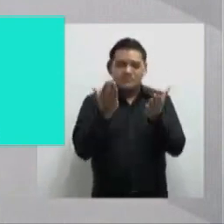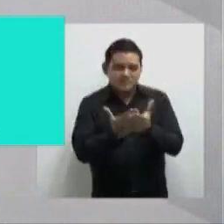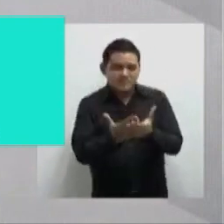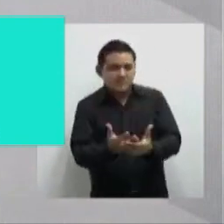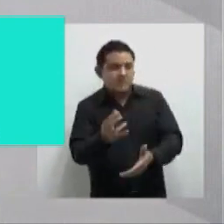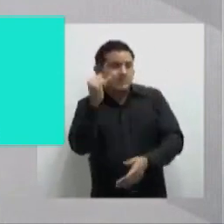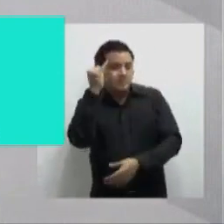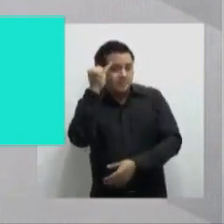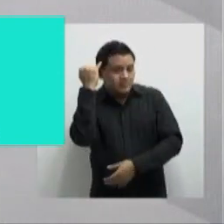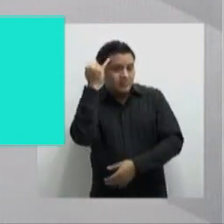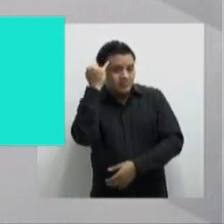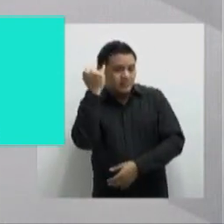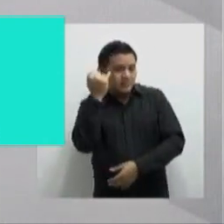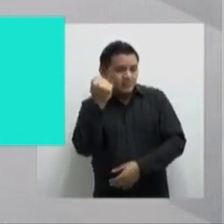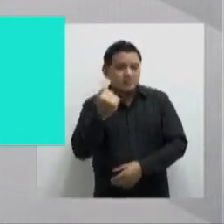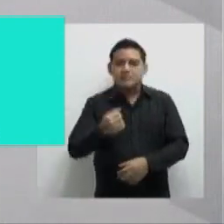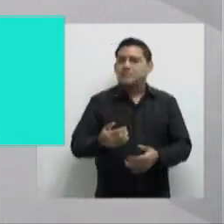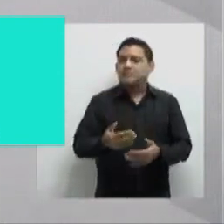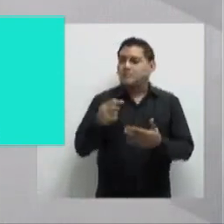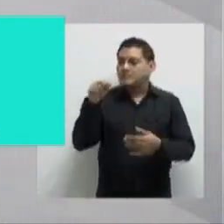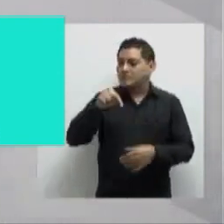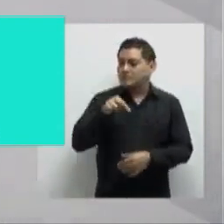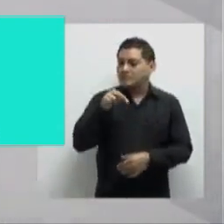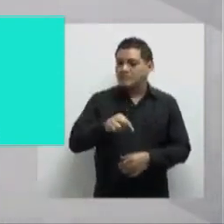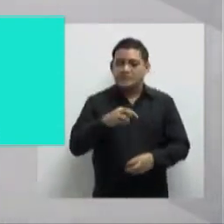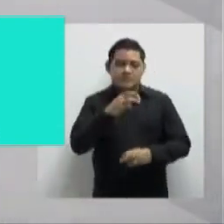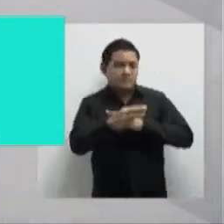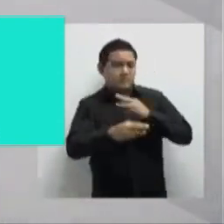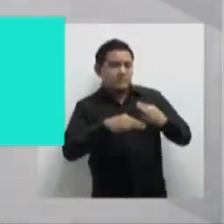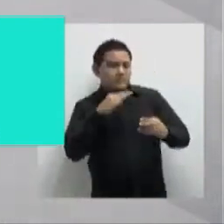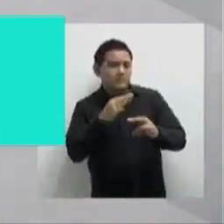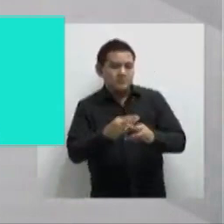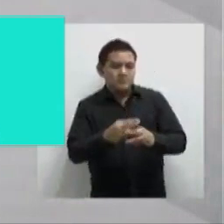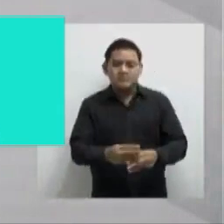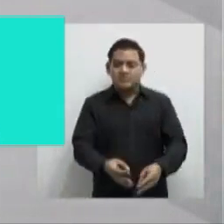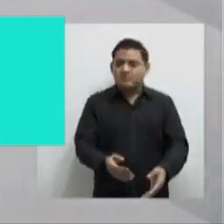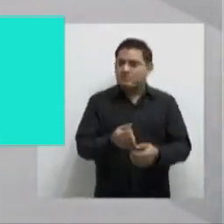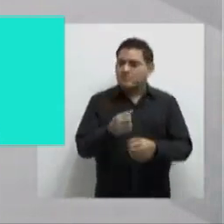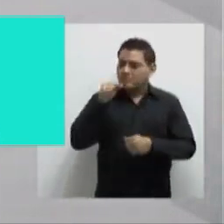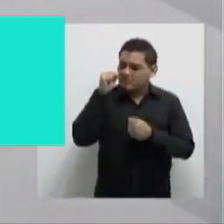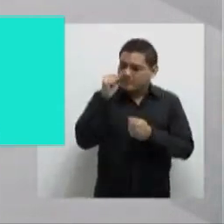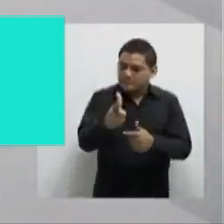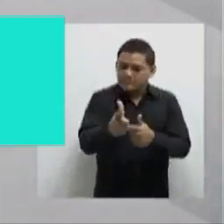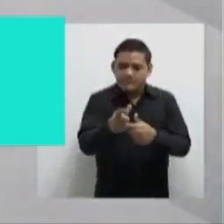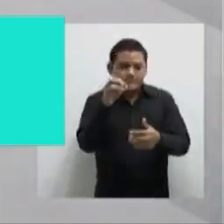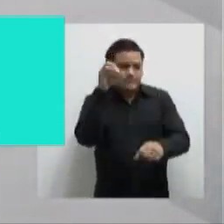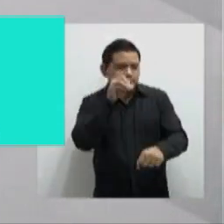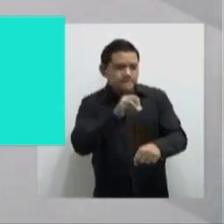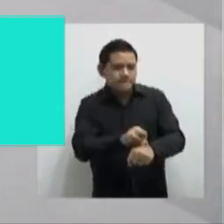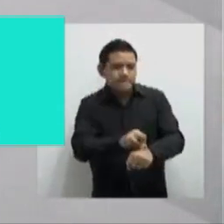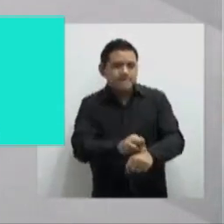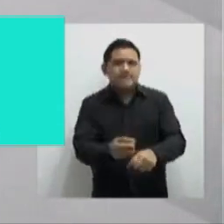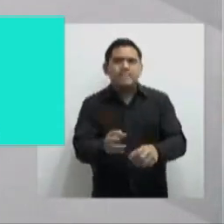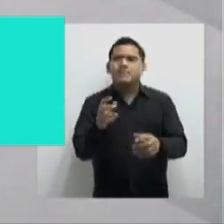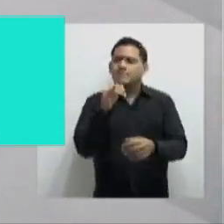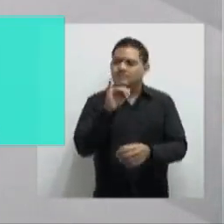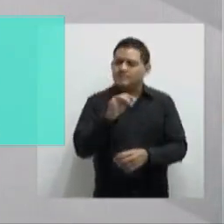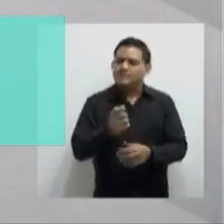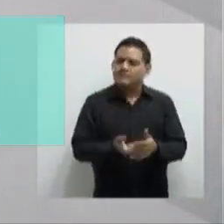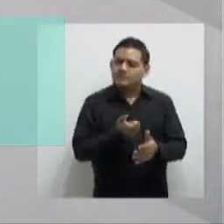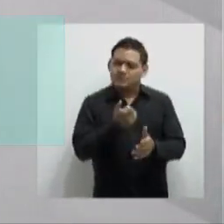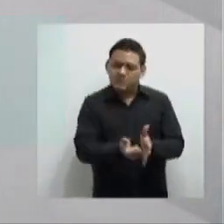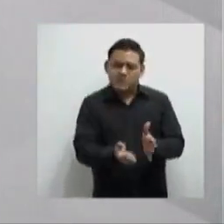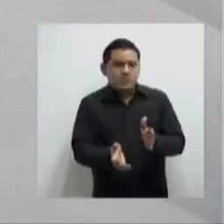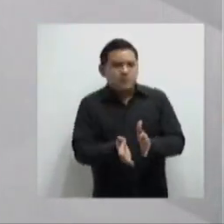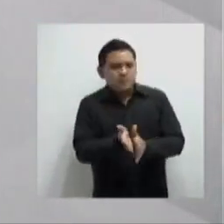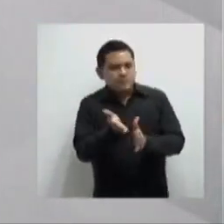planeta, y debemos garantizarles efectivamente que haya inversiones y que las inversiones